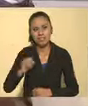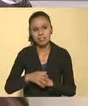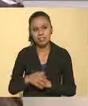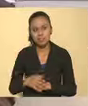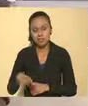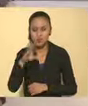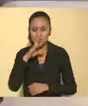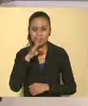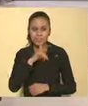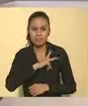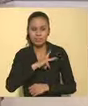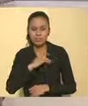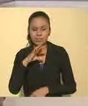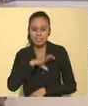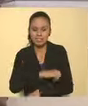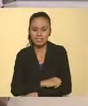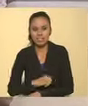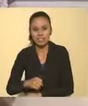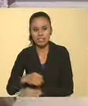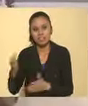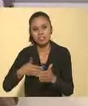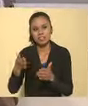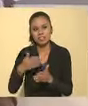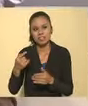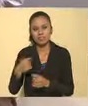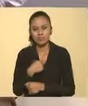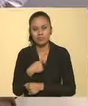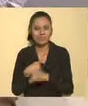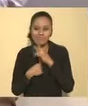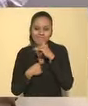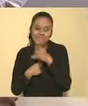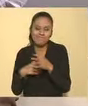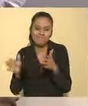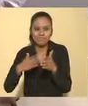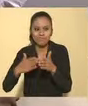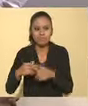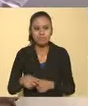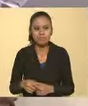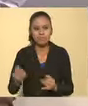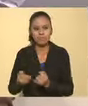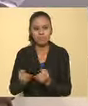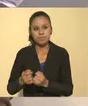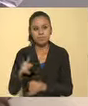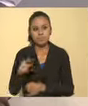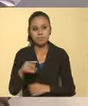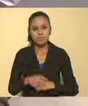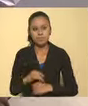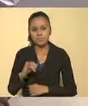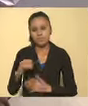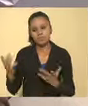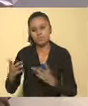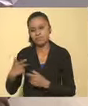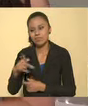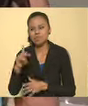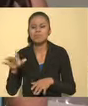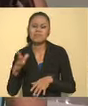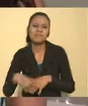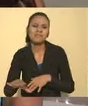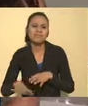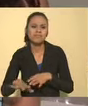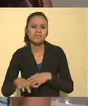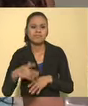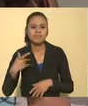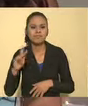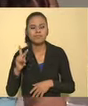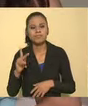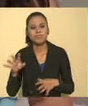mamá que le encanta cocinar. Como yo ya les había platicado, pues yo no soy la mejor en la cocina. También ahí sí hago, pero lo más básico. Sí. Pero,